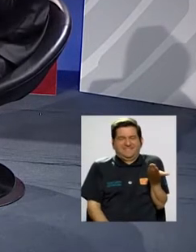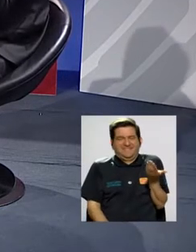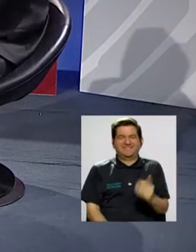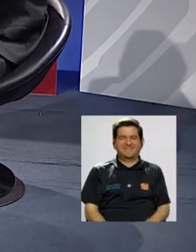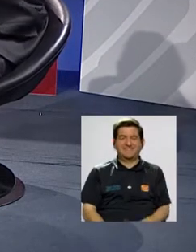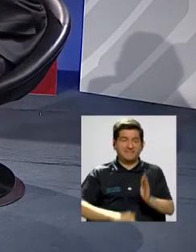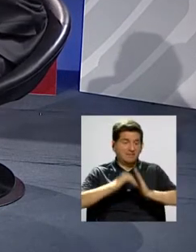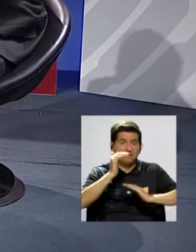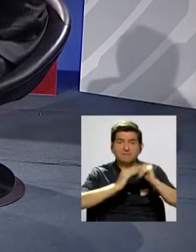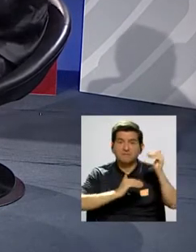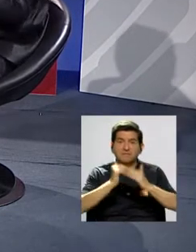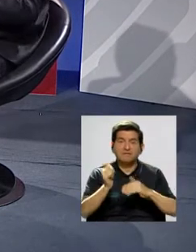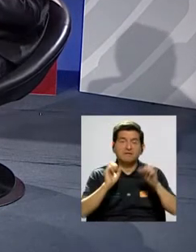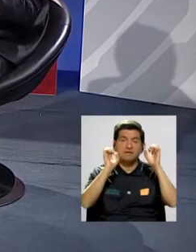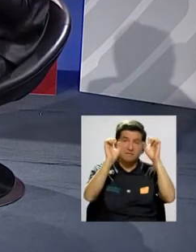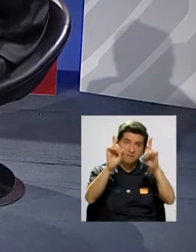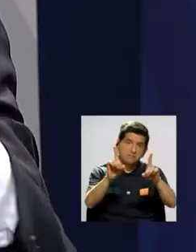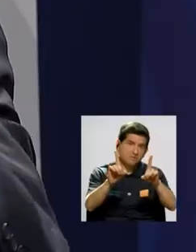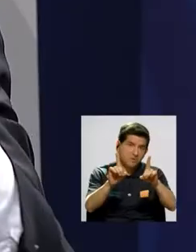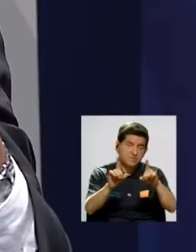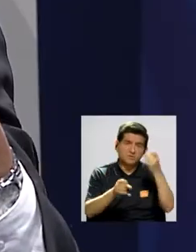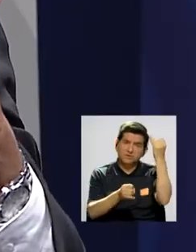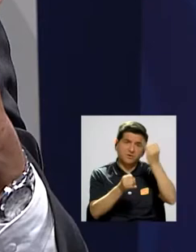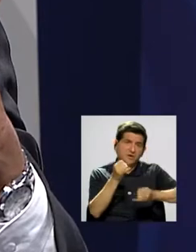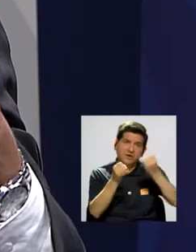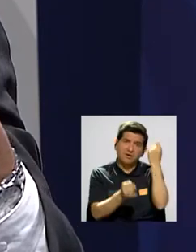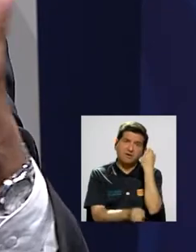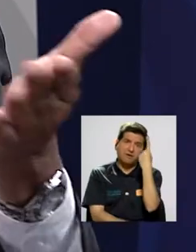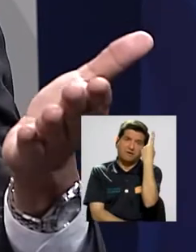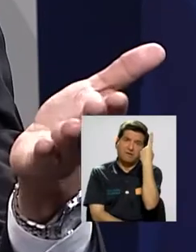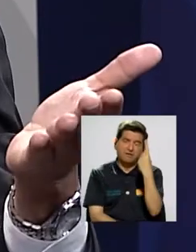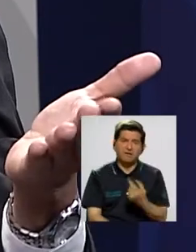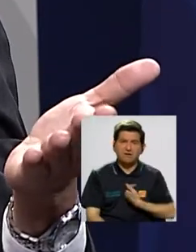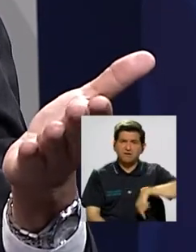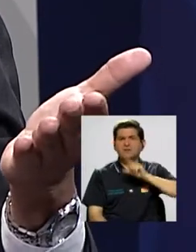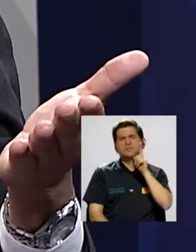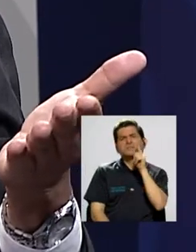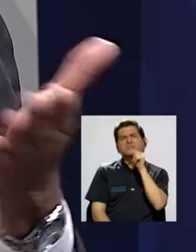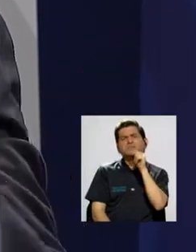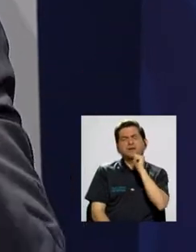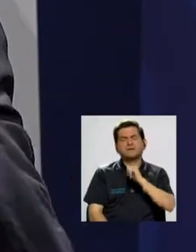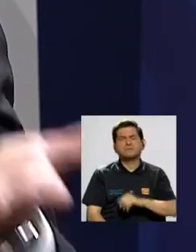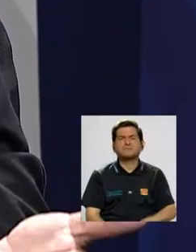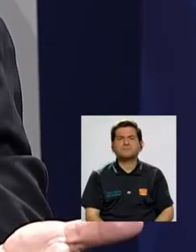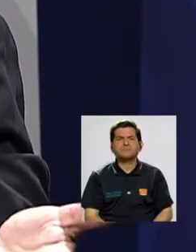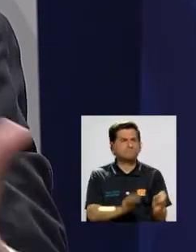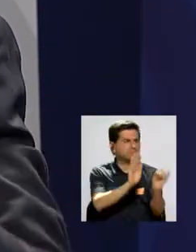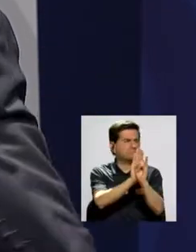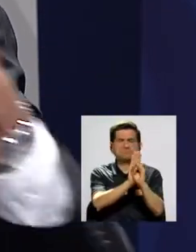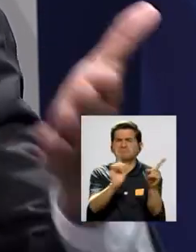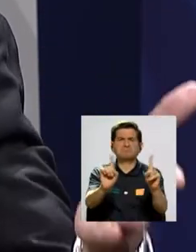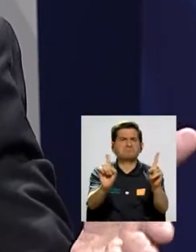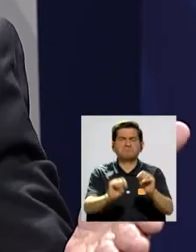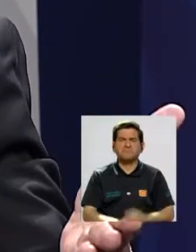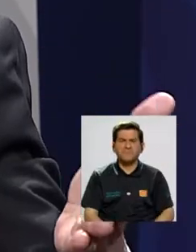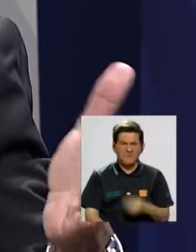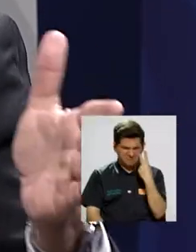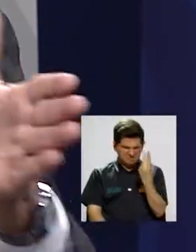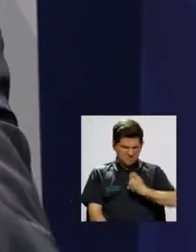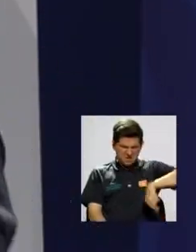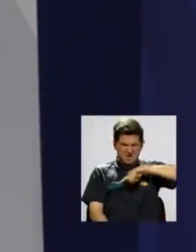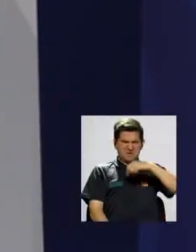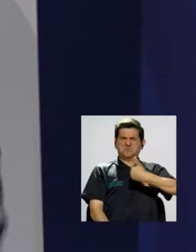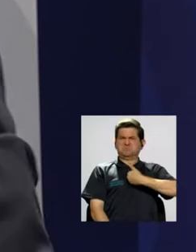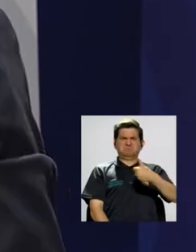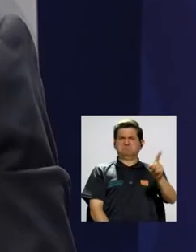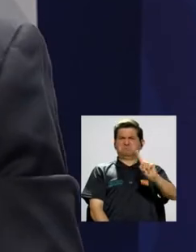estamos construyendo esa educación que no ha terminado de entender efectivamente quiénes somos. No nos identificamos, no nos vemos, ¿verdad? De